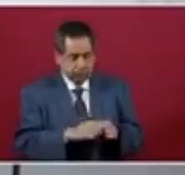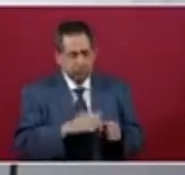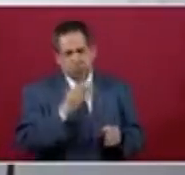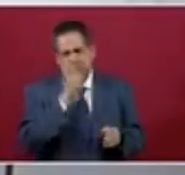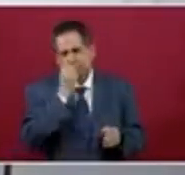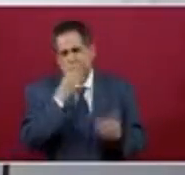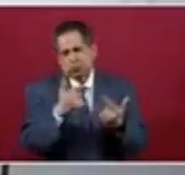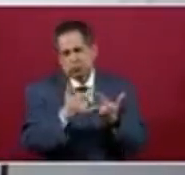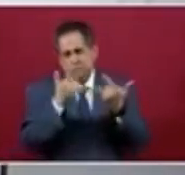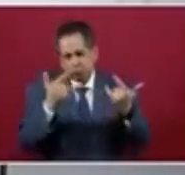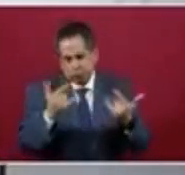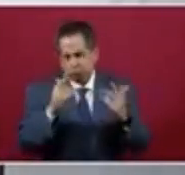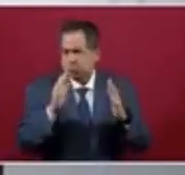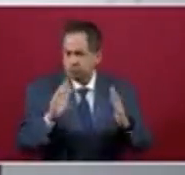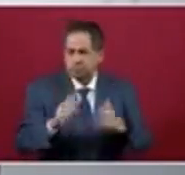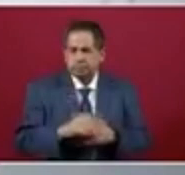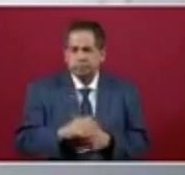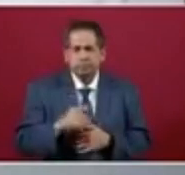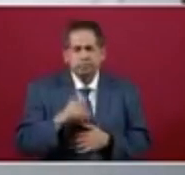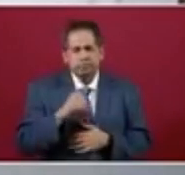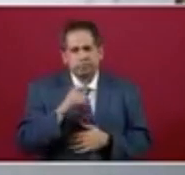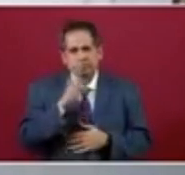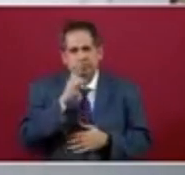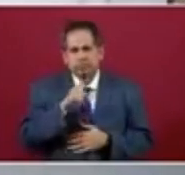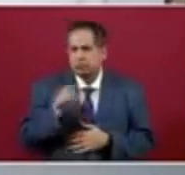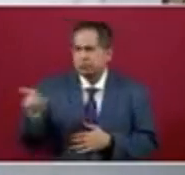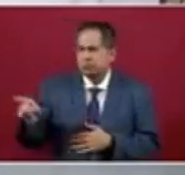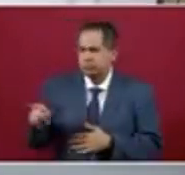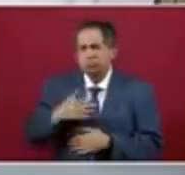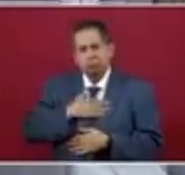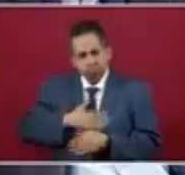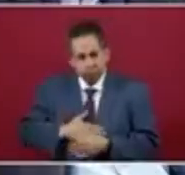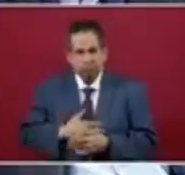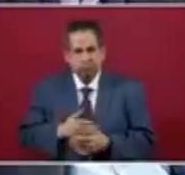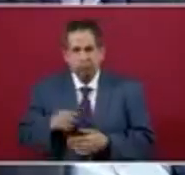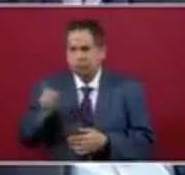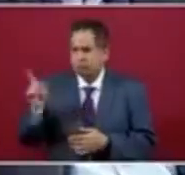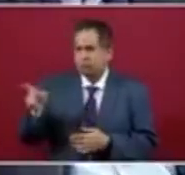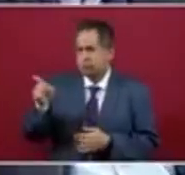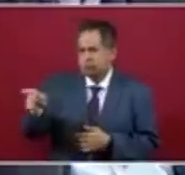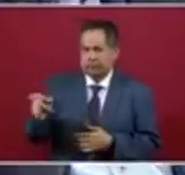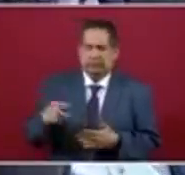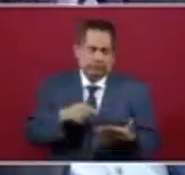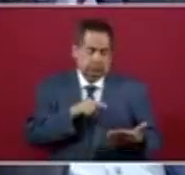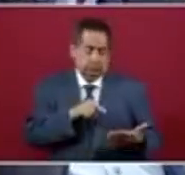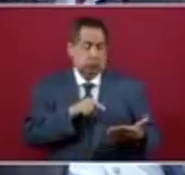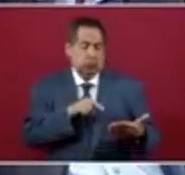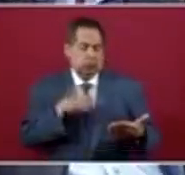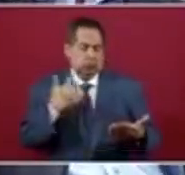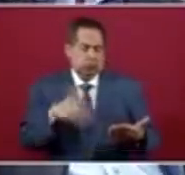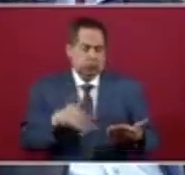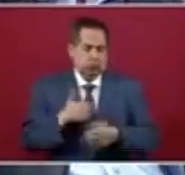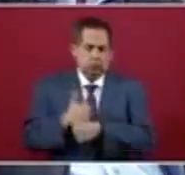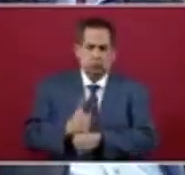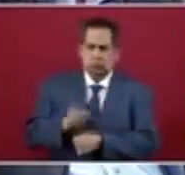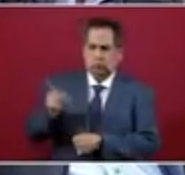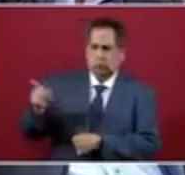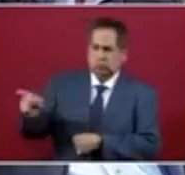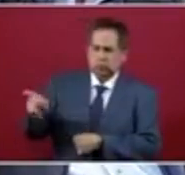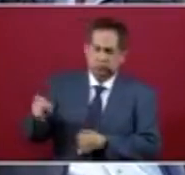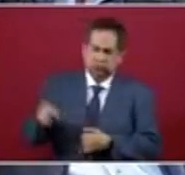compañero, ¿no sería hacerle justicia a quienes verdaderamente lo merecen y reivindicar a quienes